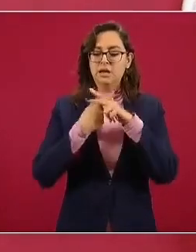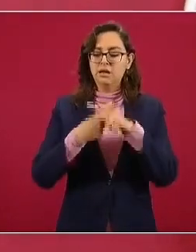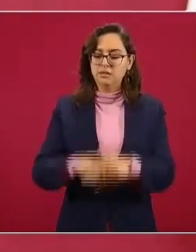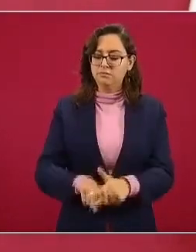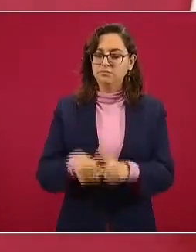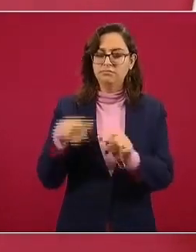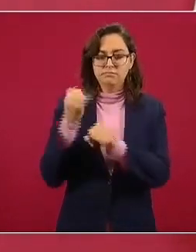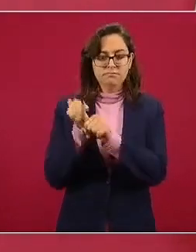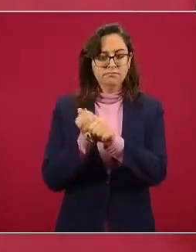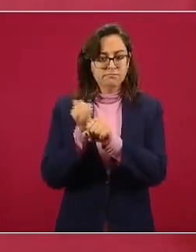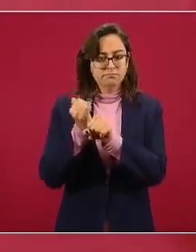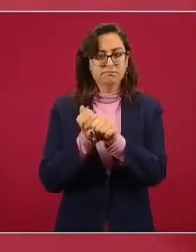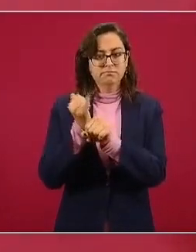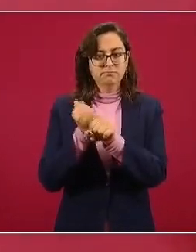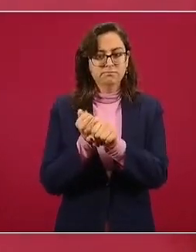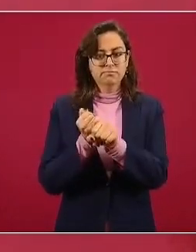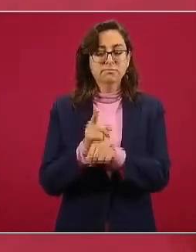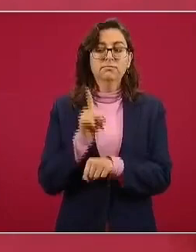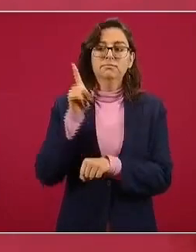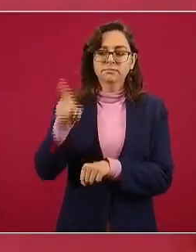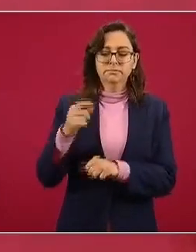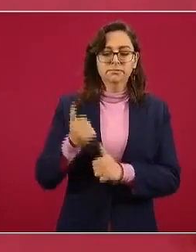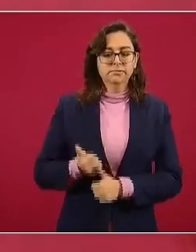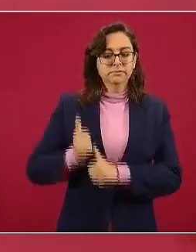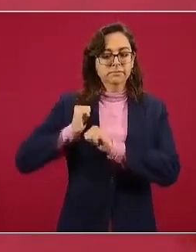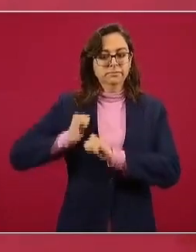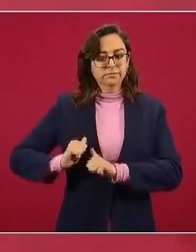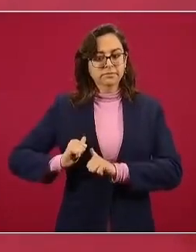investigación, una autoridad